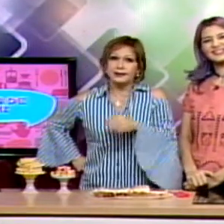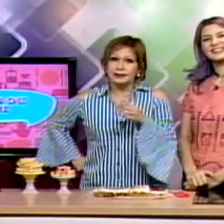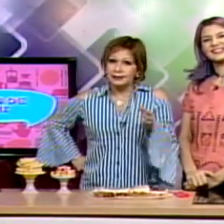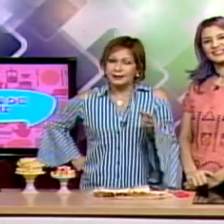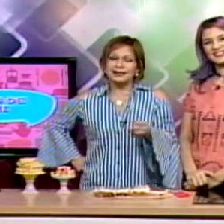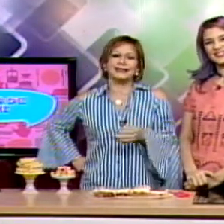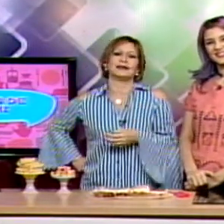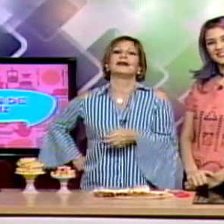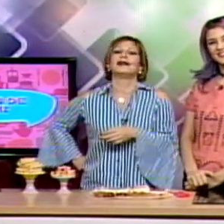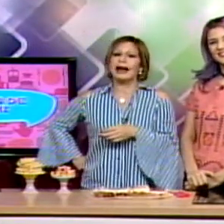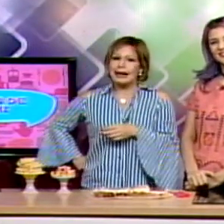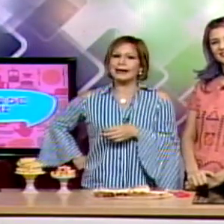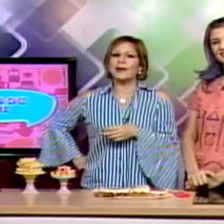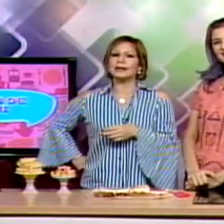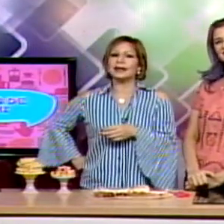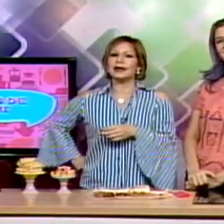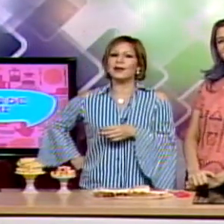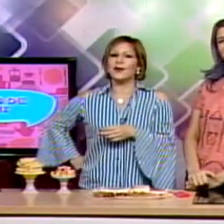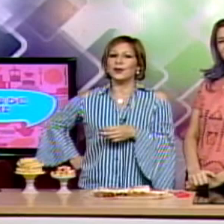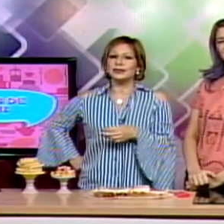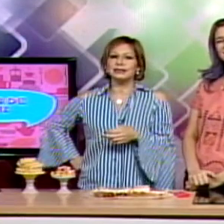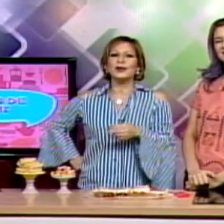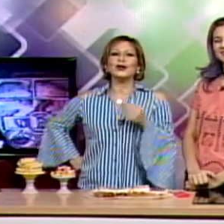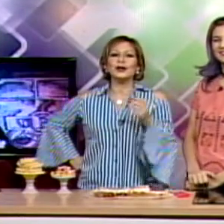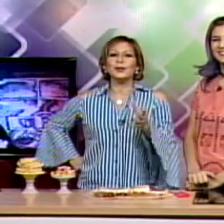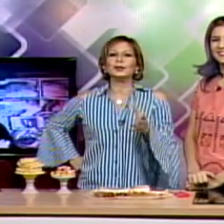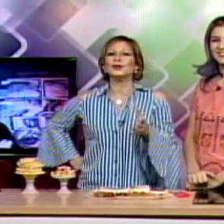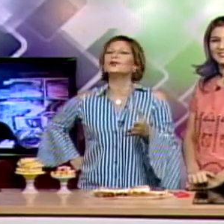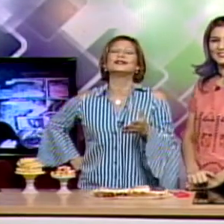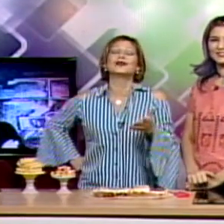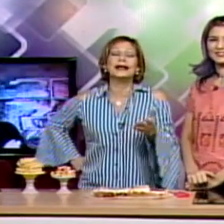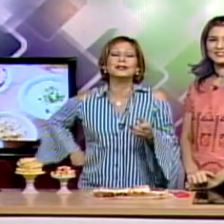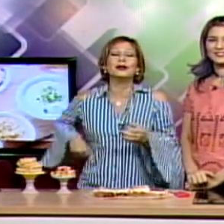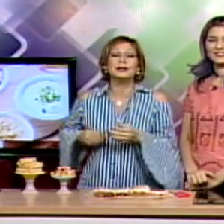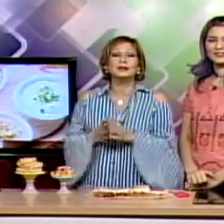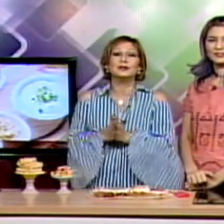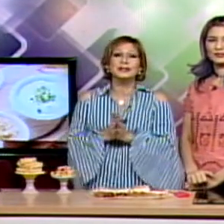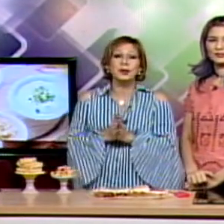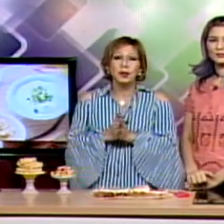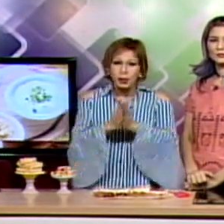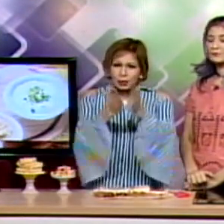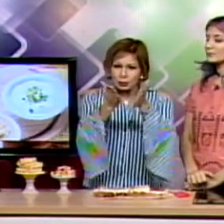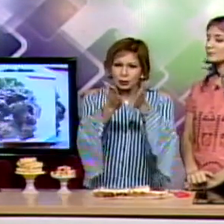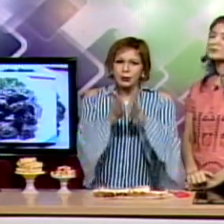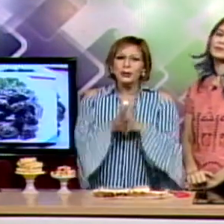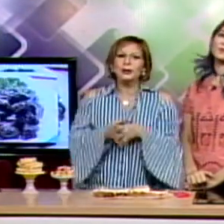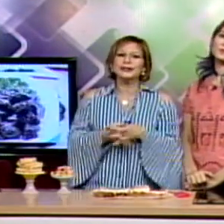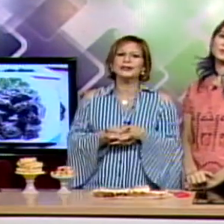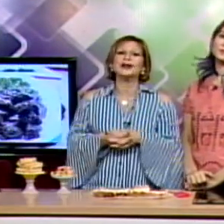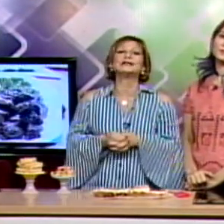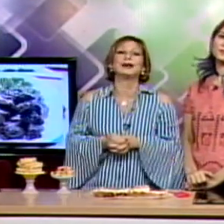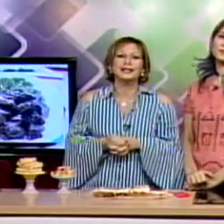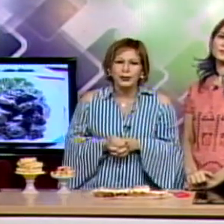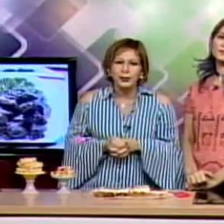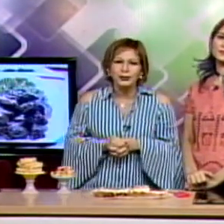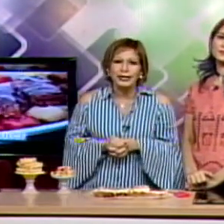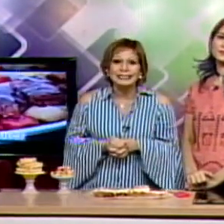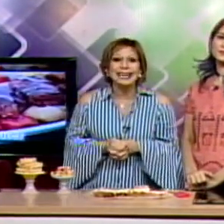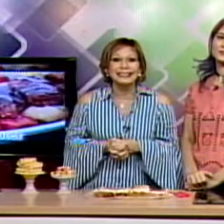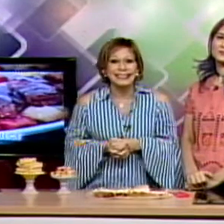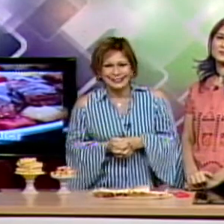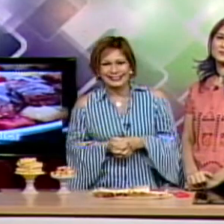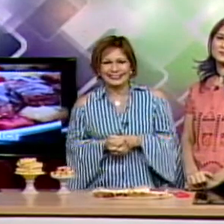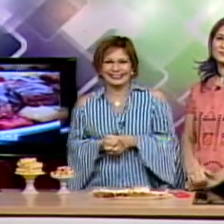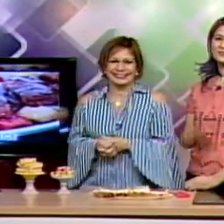hacer, definitivamente. Hay que combinar las dos cosas. Los quiero mucho, un beso grande, un abrazo inmenso y un diluvio de bendiciones para todos